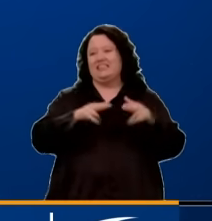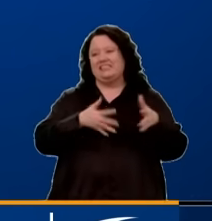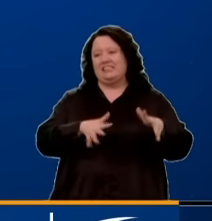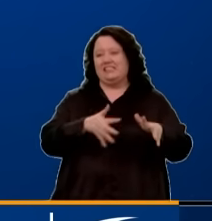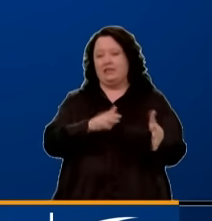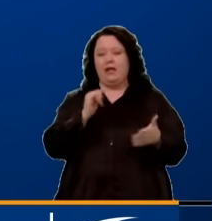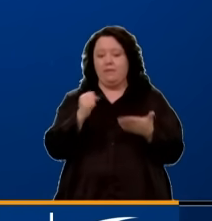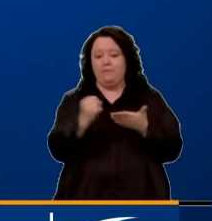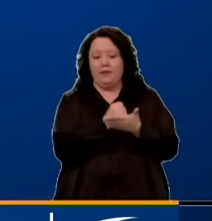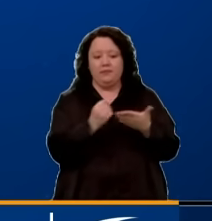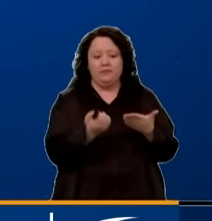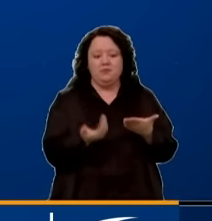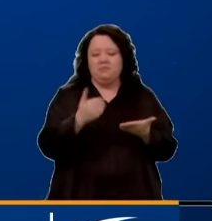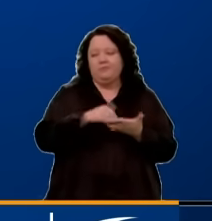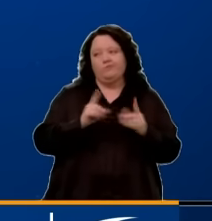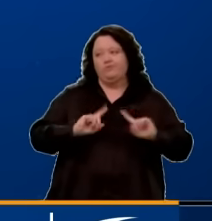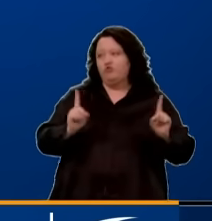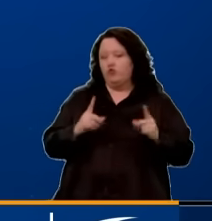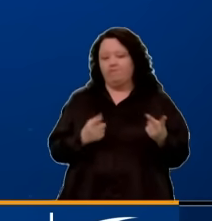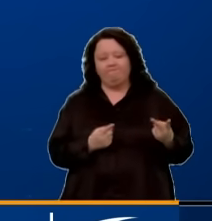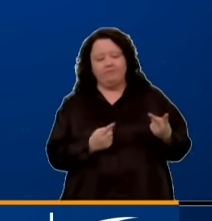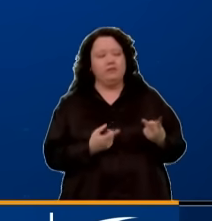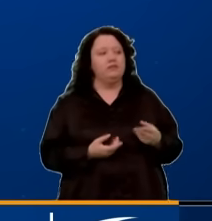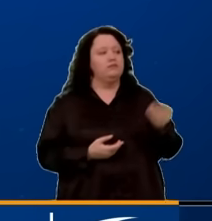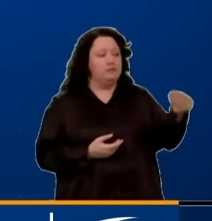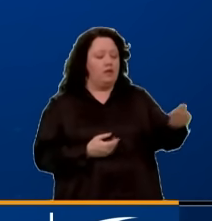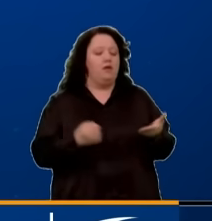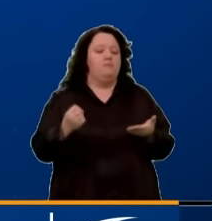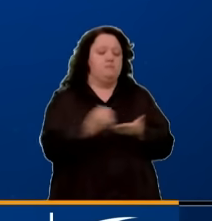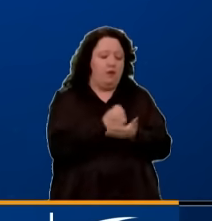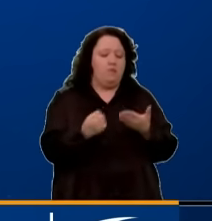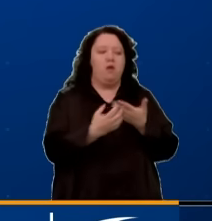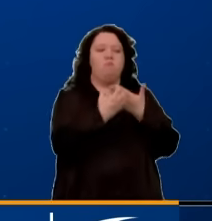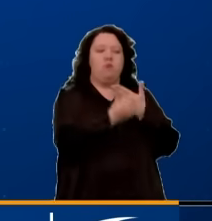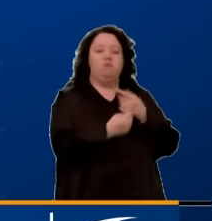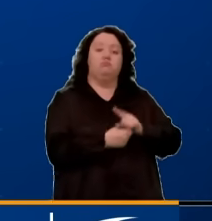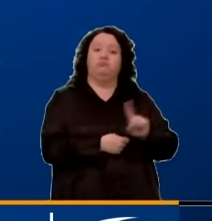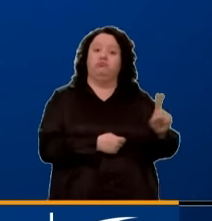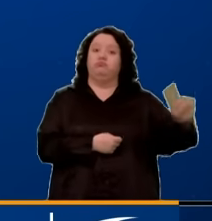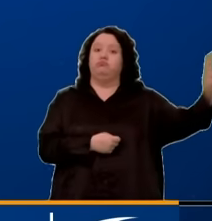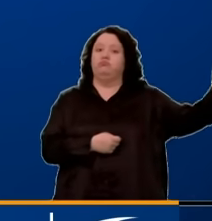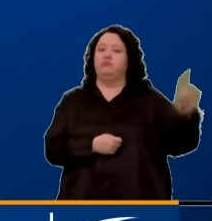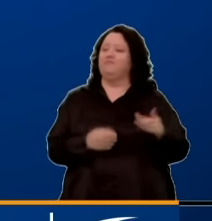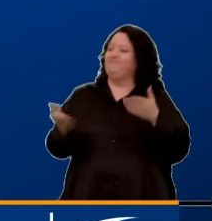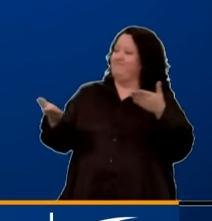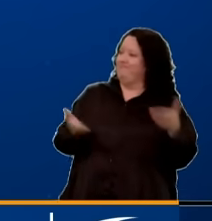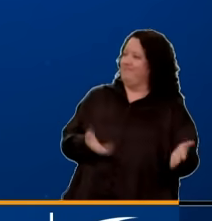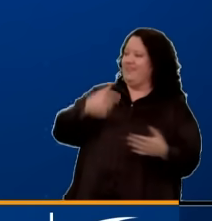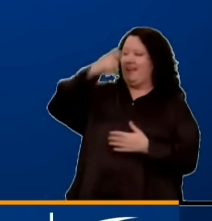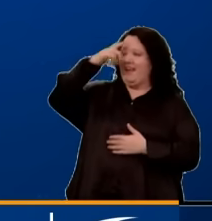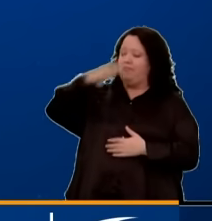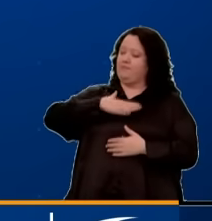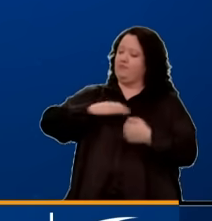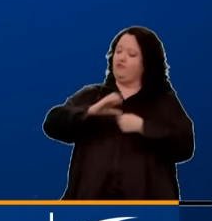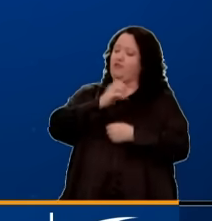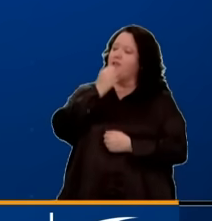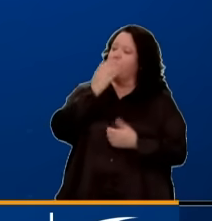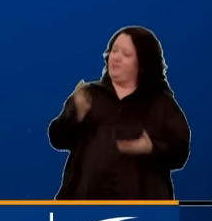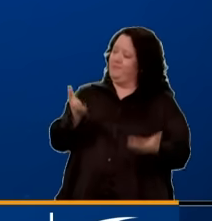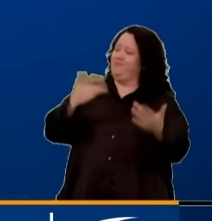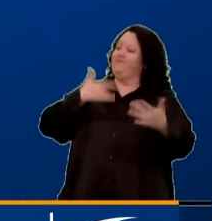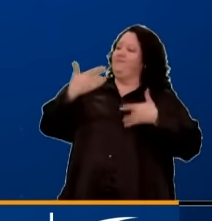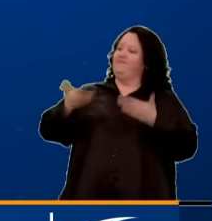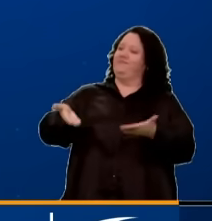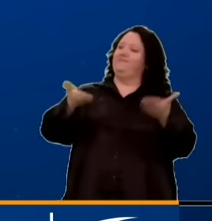que la transacción no volvió a pasar. La tercera vez sí pasó. Ella se fue y dijo, bienvenidos a Cartagena, mi ciudad es hermosa, disfruten el